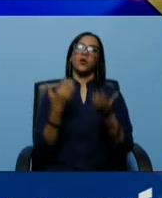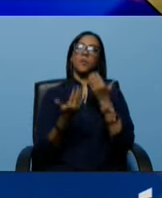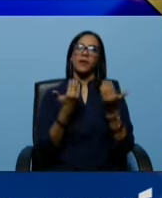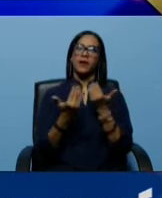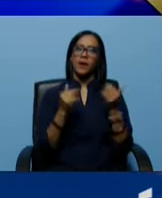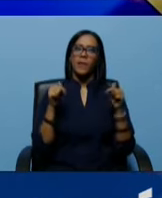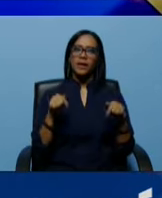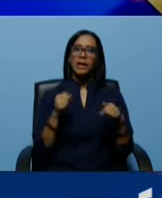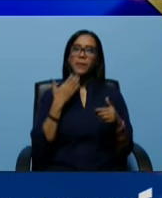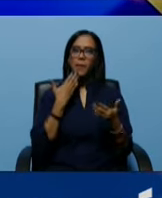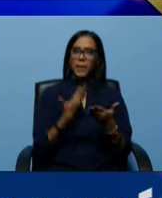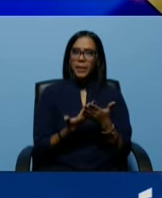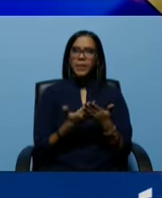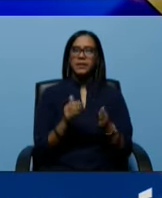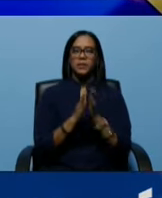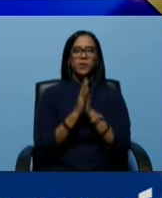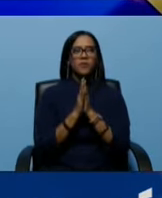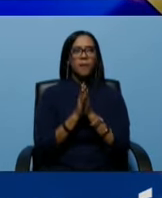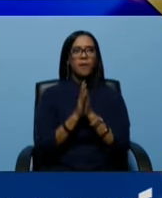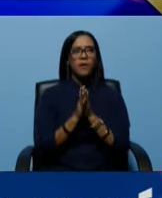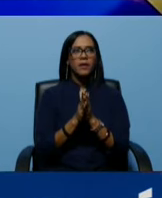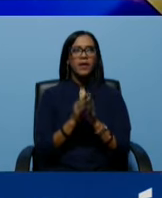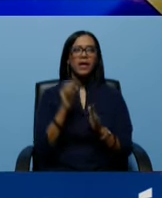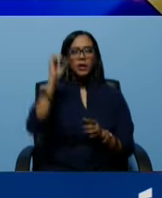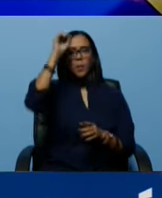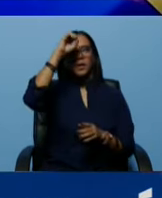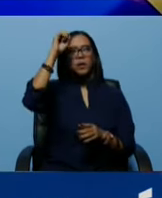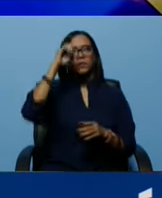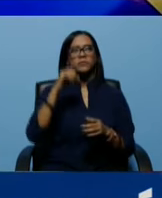me lo permiten, por favor, este comentario.